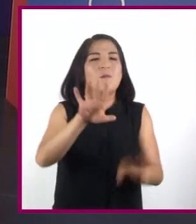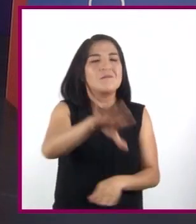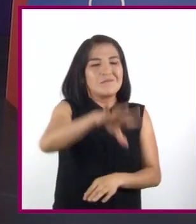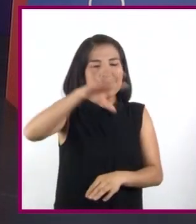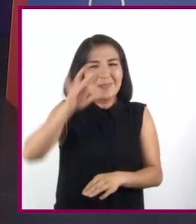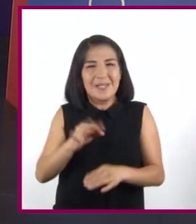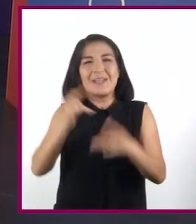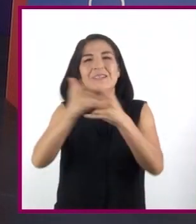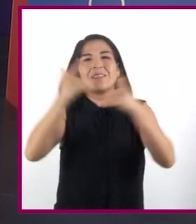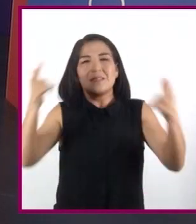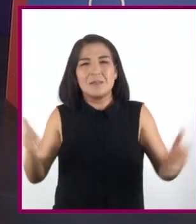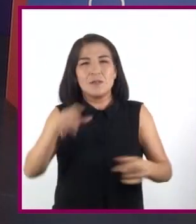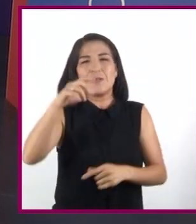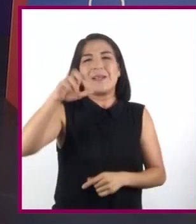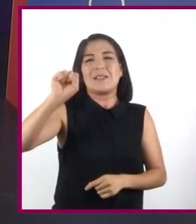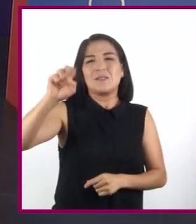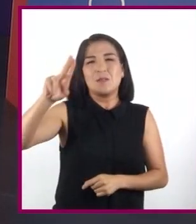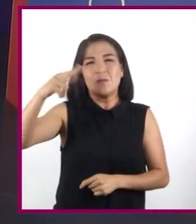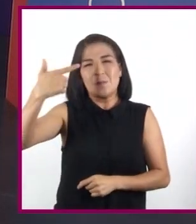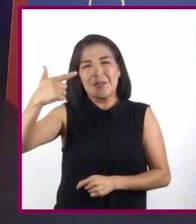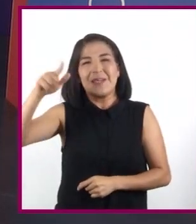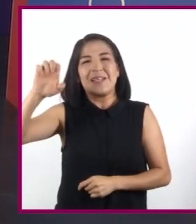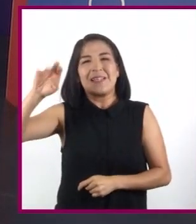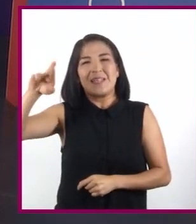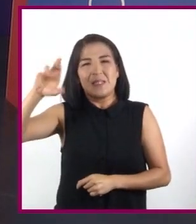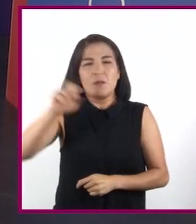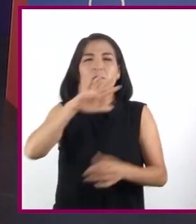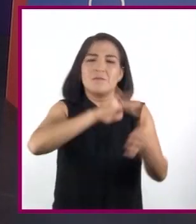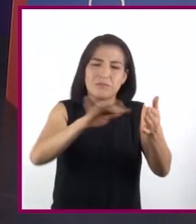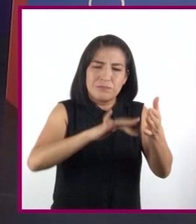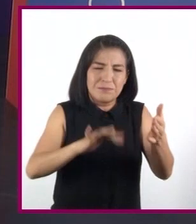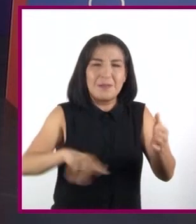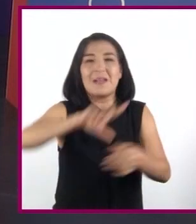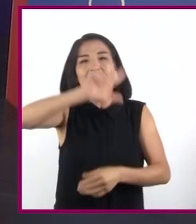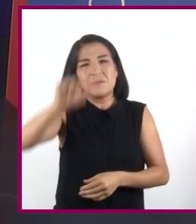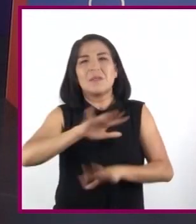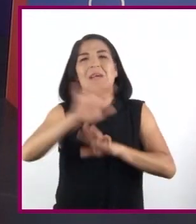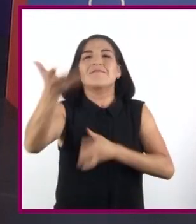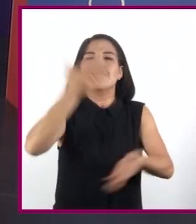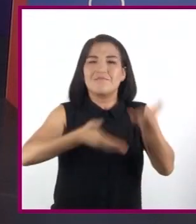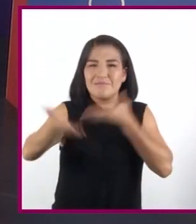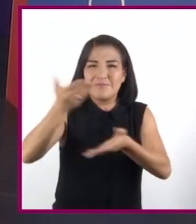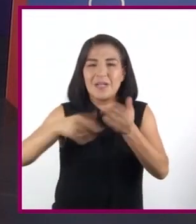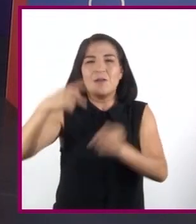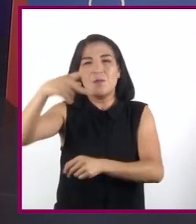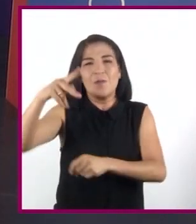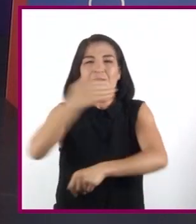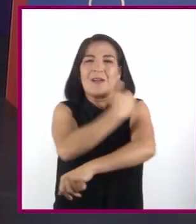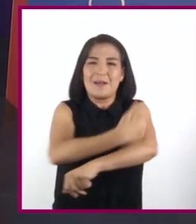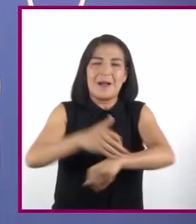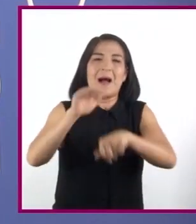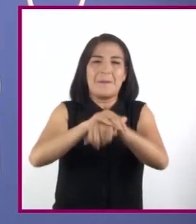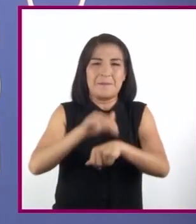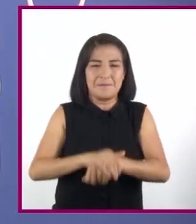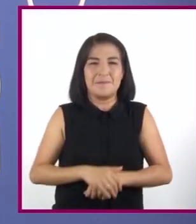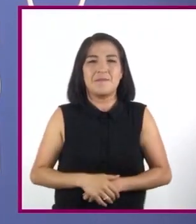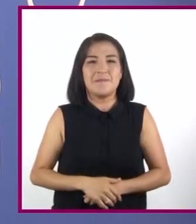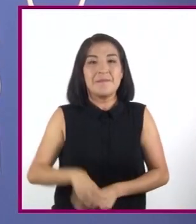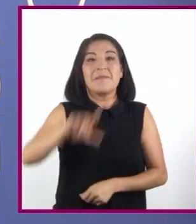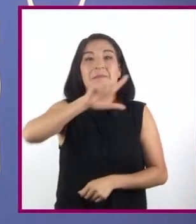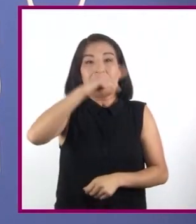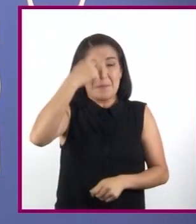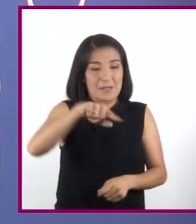subgénero narrativo que les llame más la atención y léanlo. Después, compártanlo con sus familiares o amigos. Para